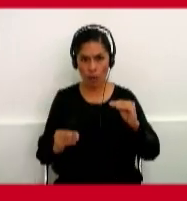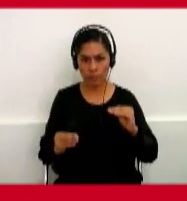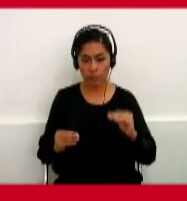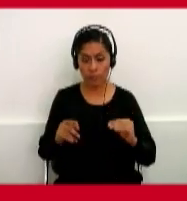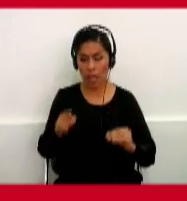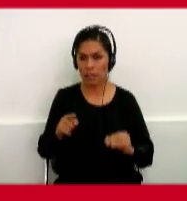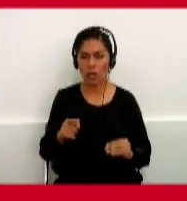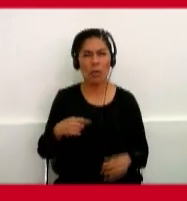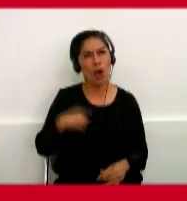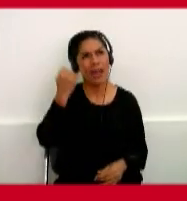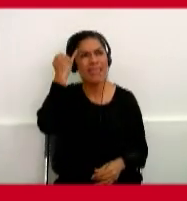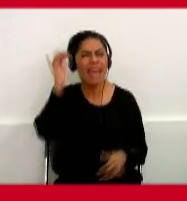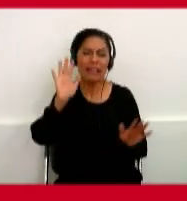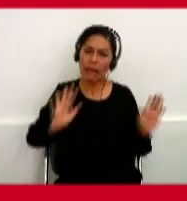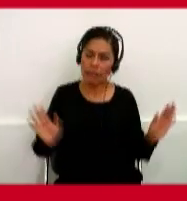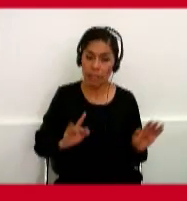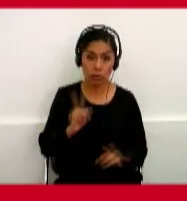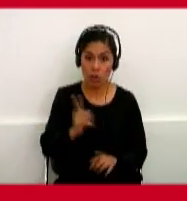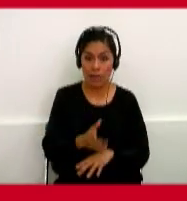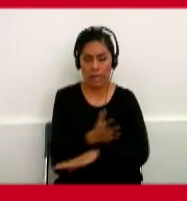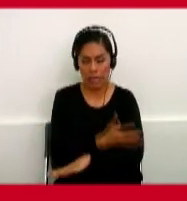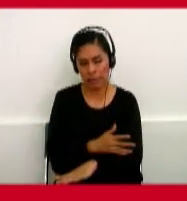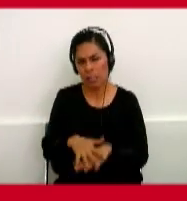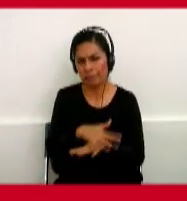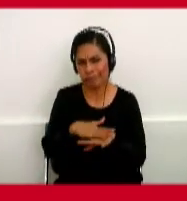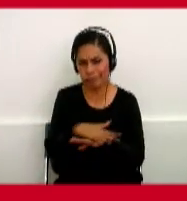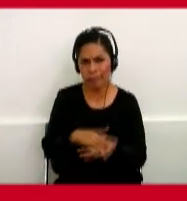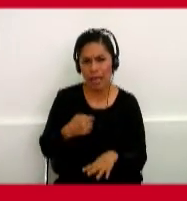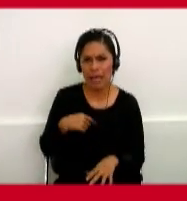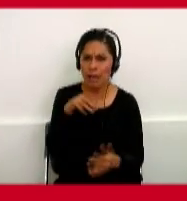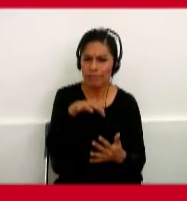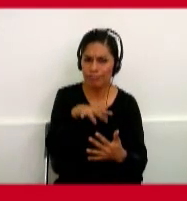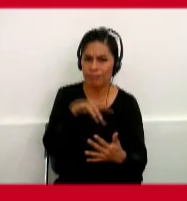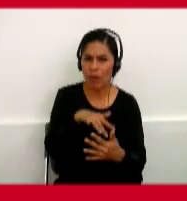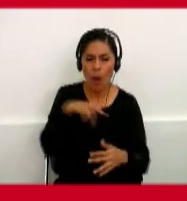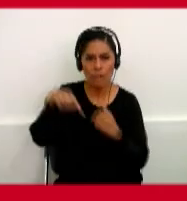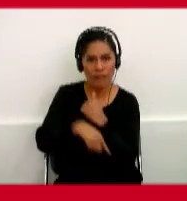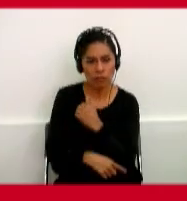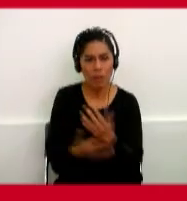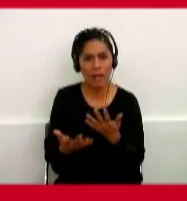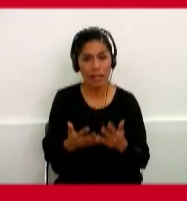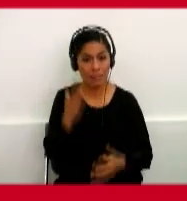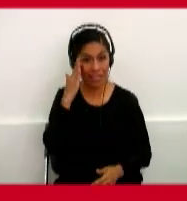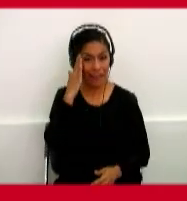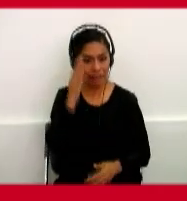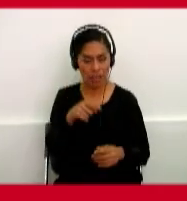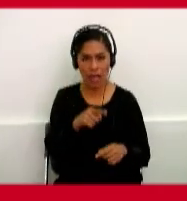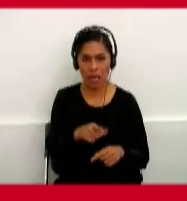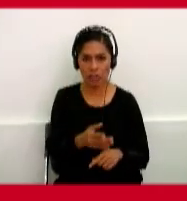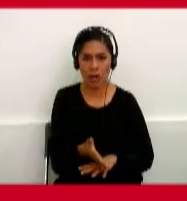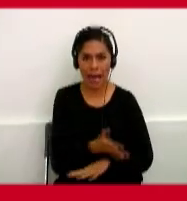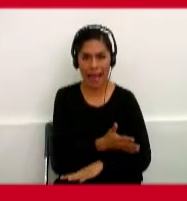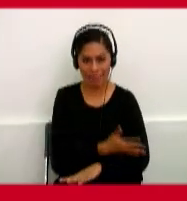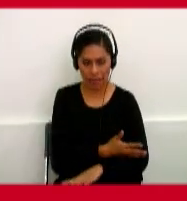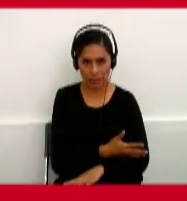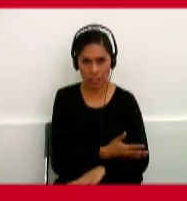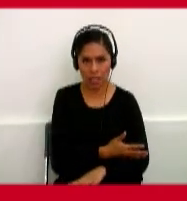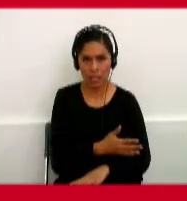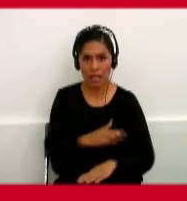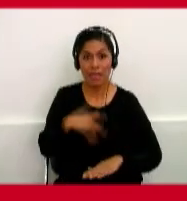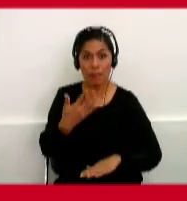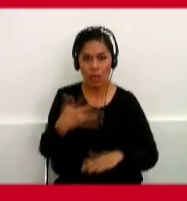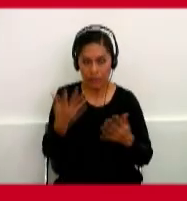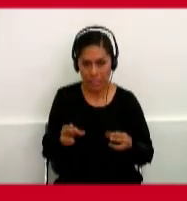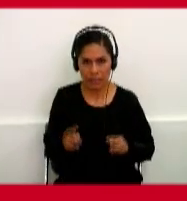abacos empíricos o más que valores referenciales, es necesario construir, sobre todo en etapas de prefactibilidad, en adelante un